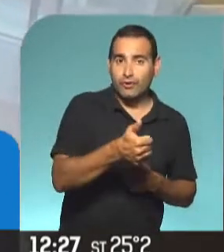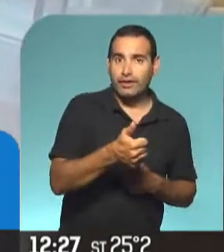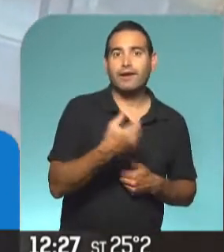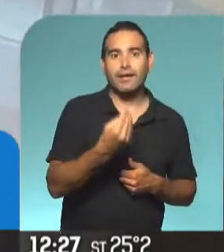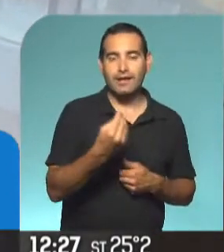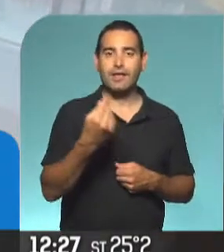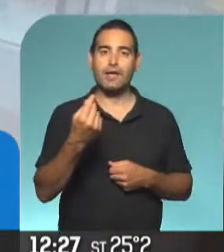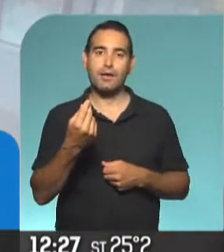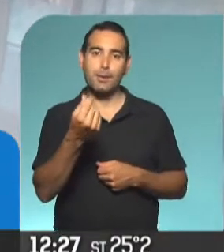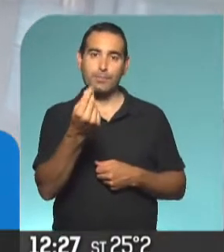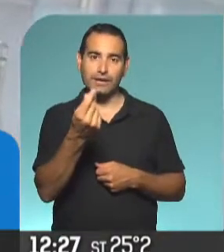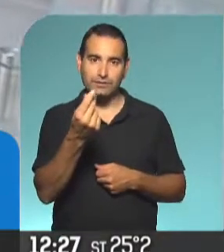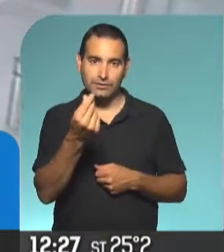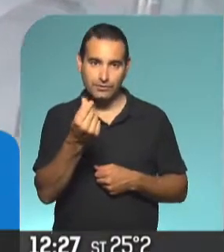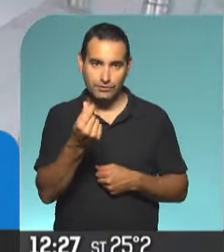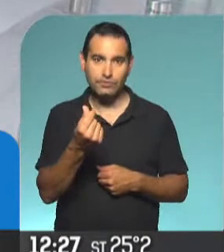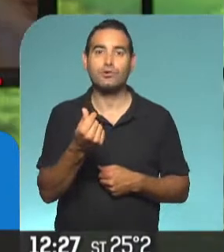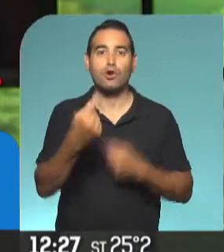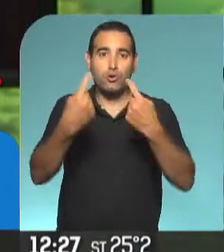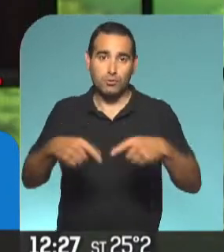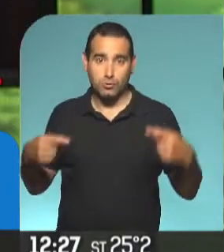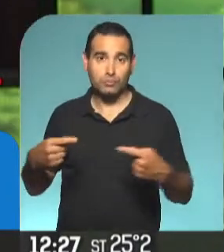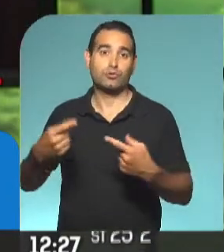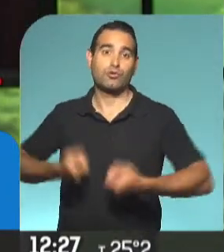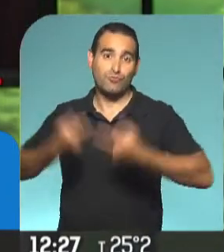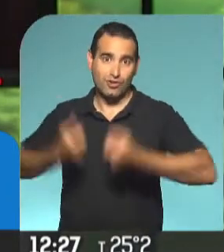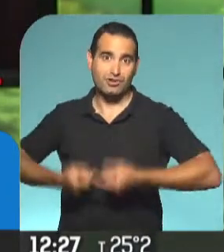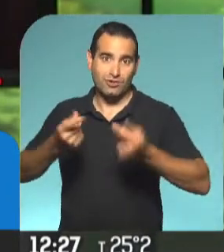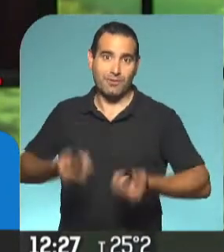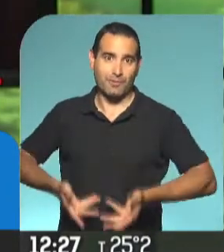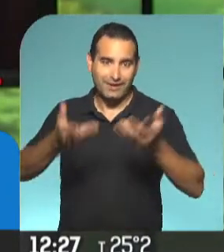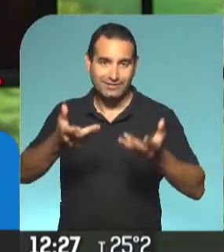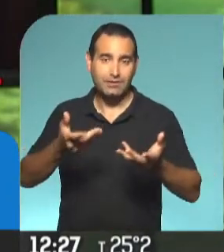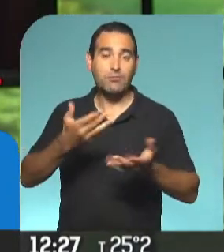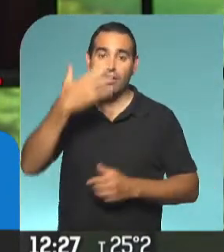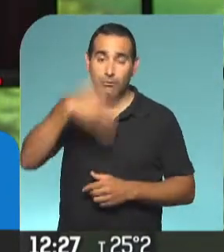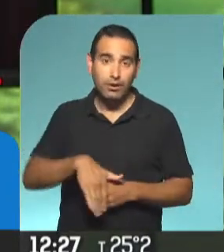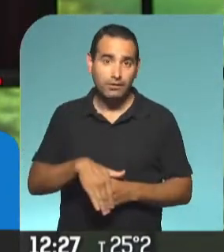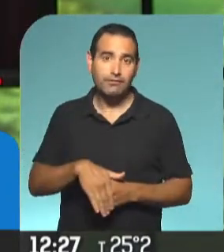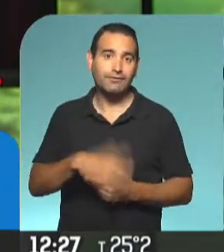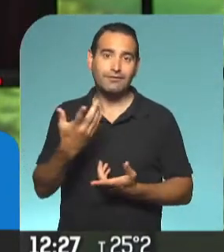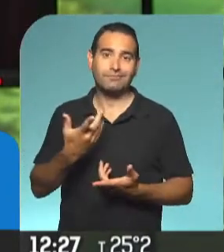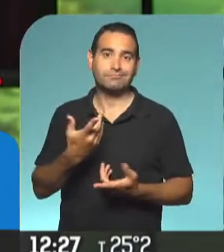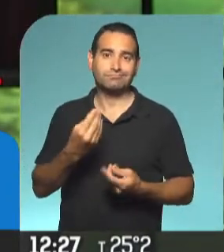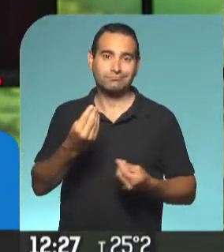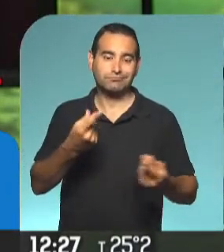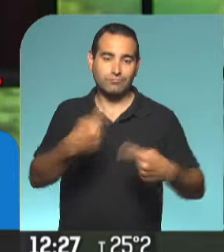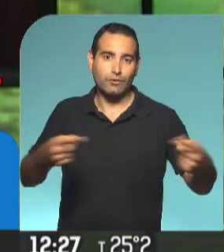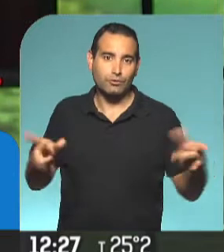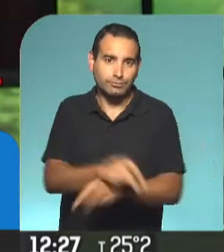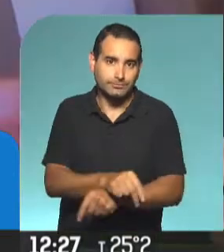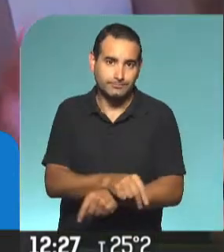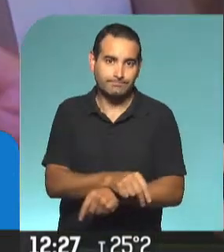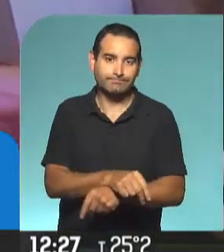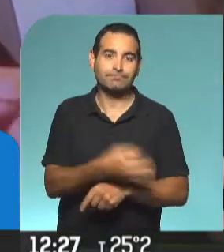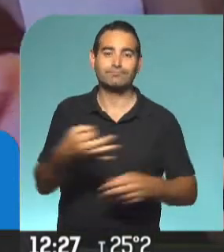aumenten el precio y la demanda de los productos exportables y la madera nos dice que cuando pasa esto dejen de abastecer o aumenten los precios internos